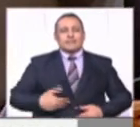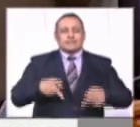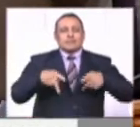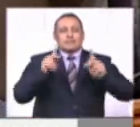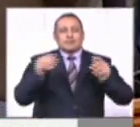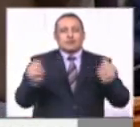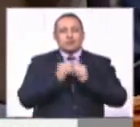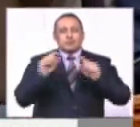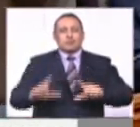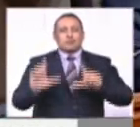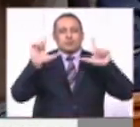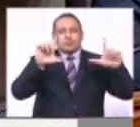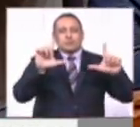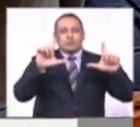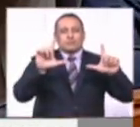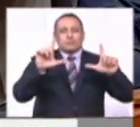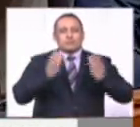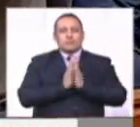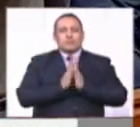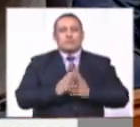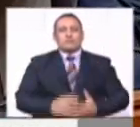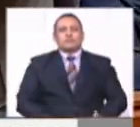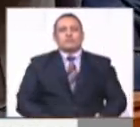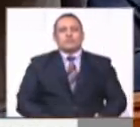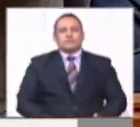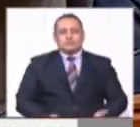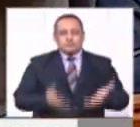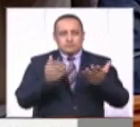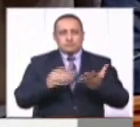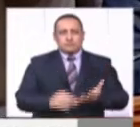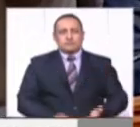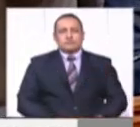para nuestra presentación en powerp por favor